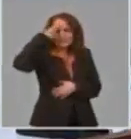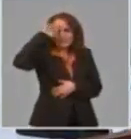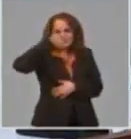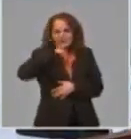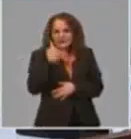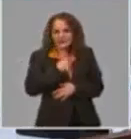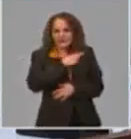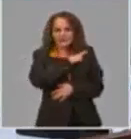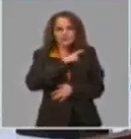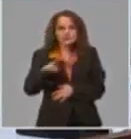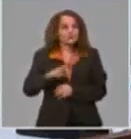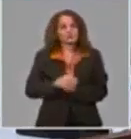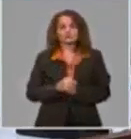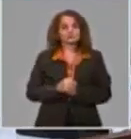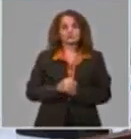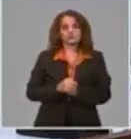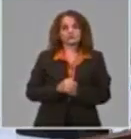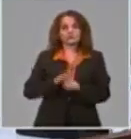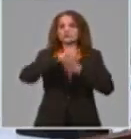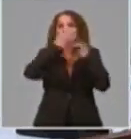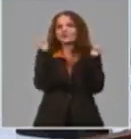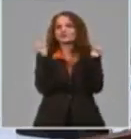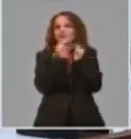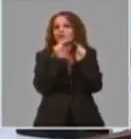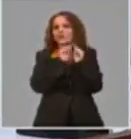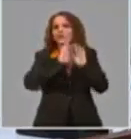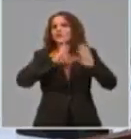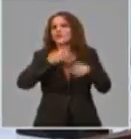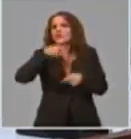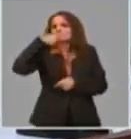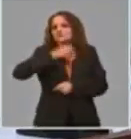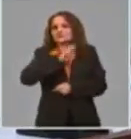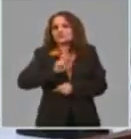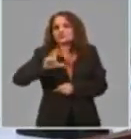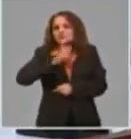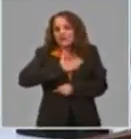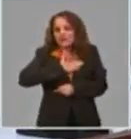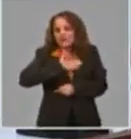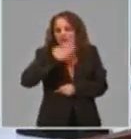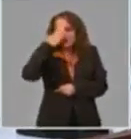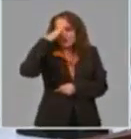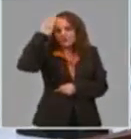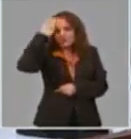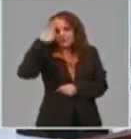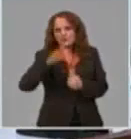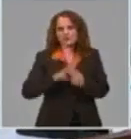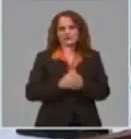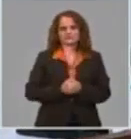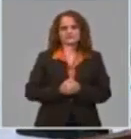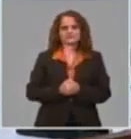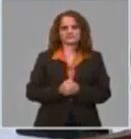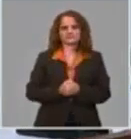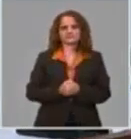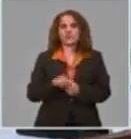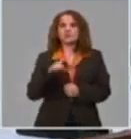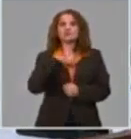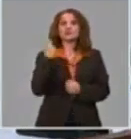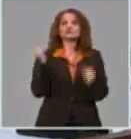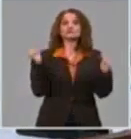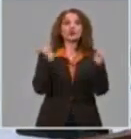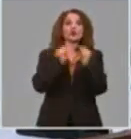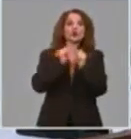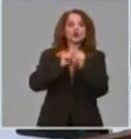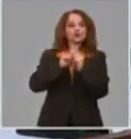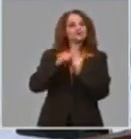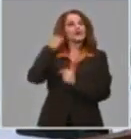con la vocación solidaria y de justicia social de la revolución y con la permanente preocupación de todos los días de cómo